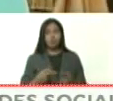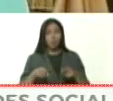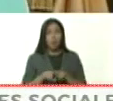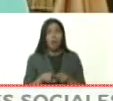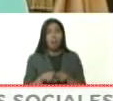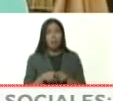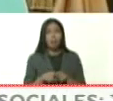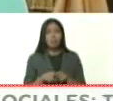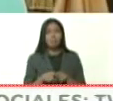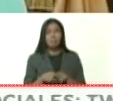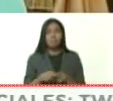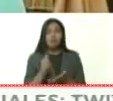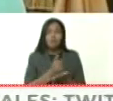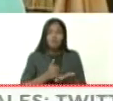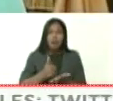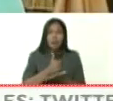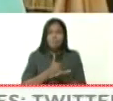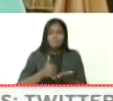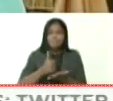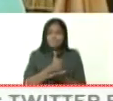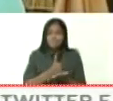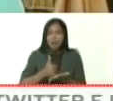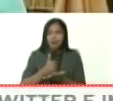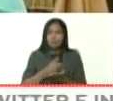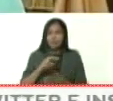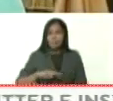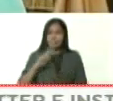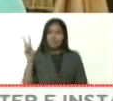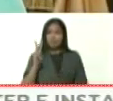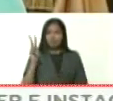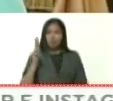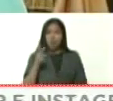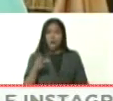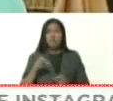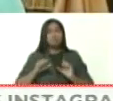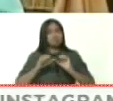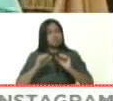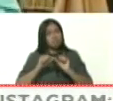farmacéutica venezolana, el motor farmacéutico, andando,